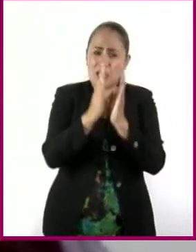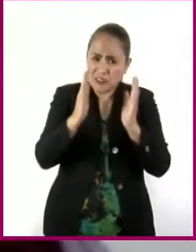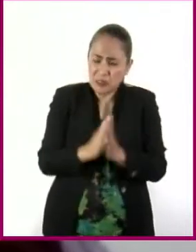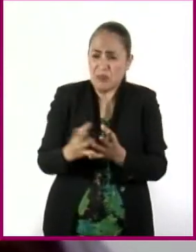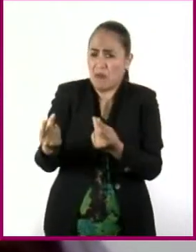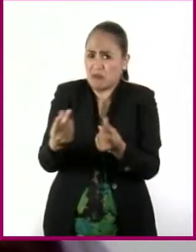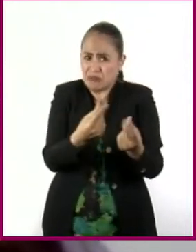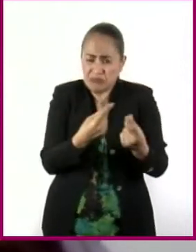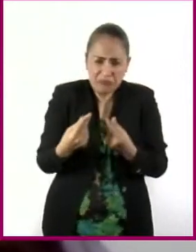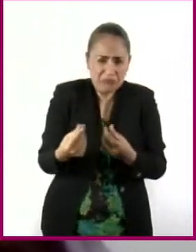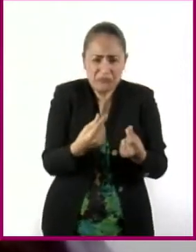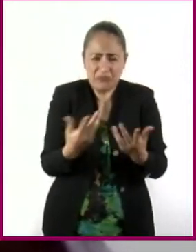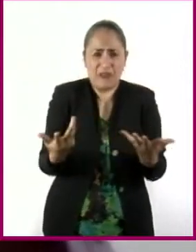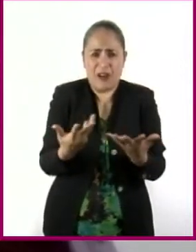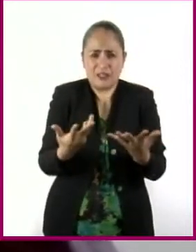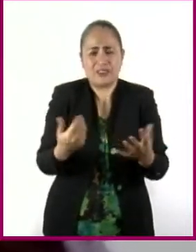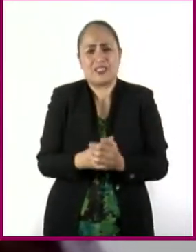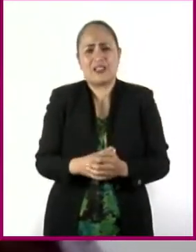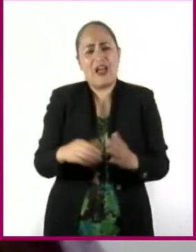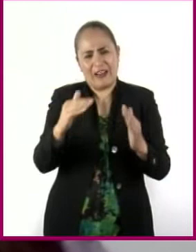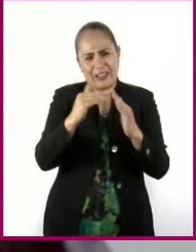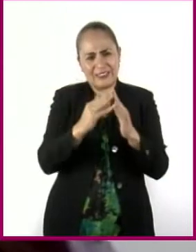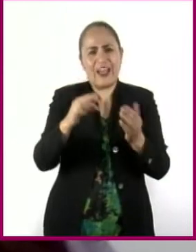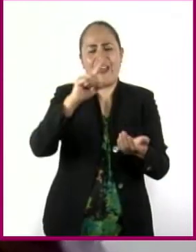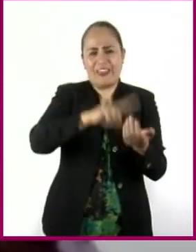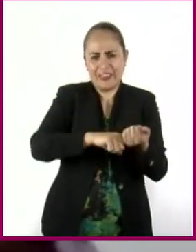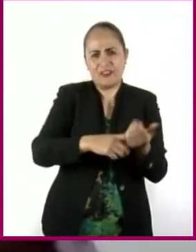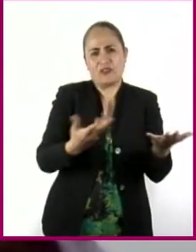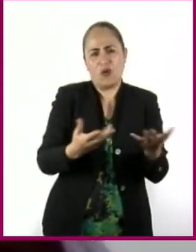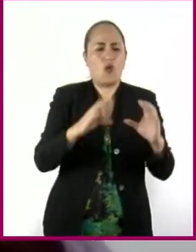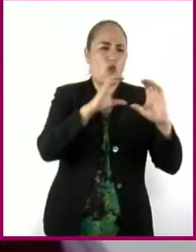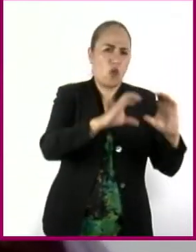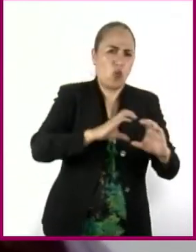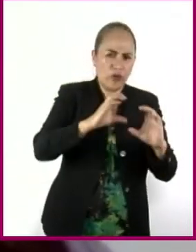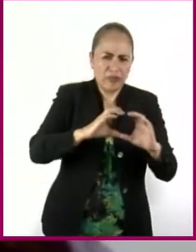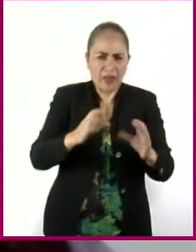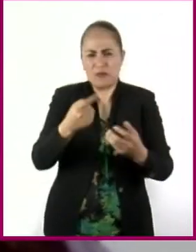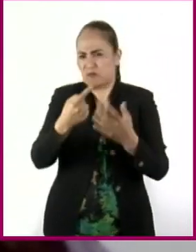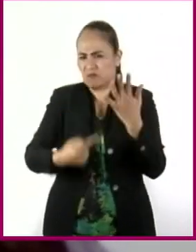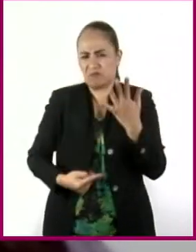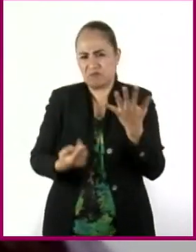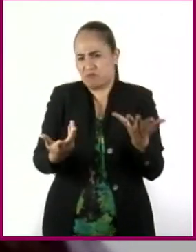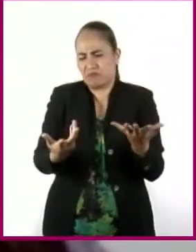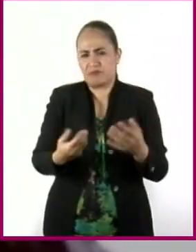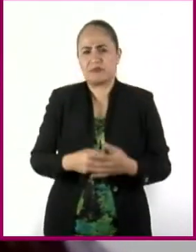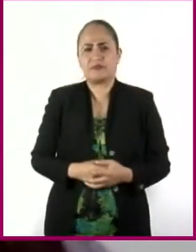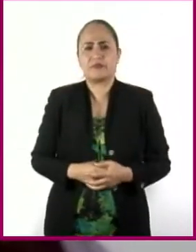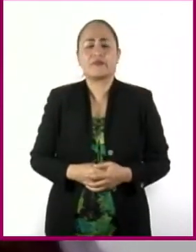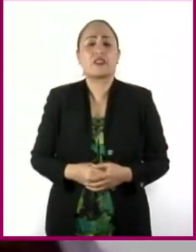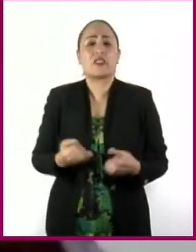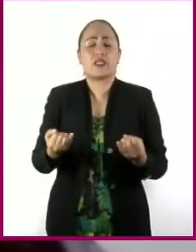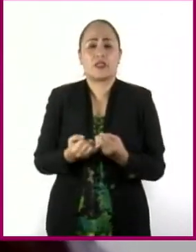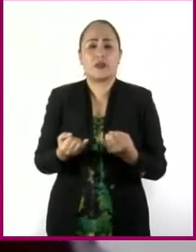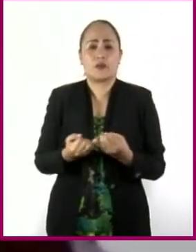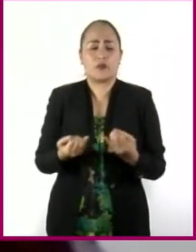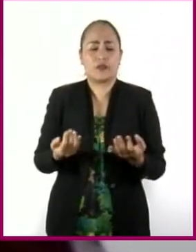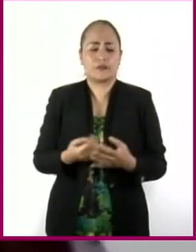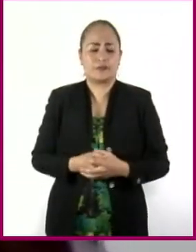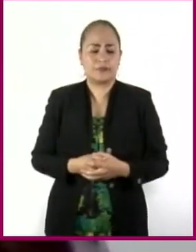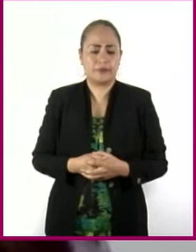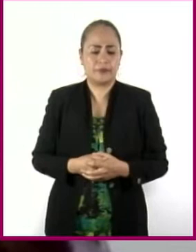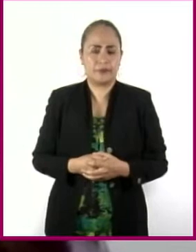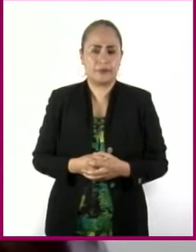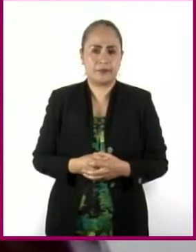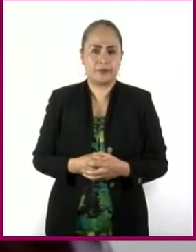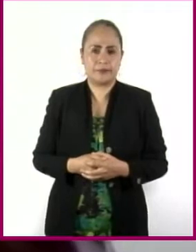activamente en las labores del hogar, en los cuidados. Y aquí hay algo muy importante, que no